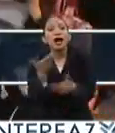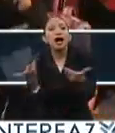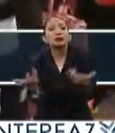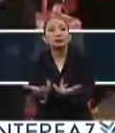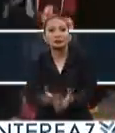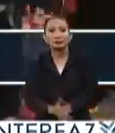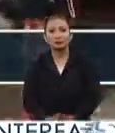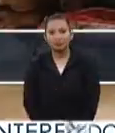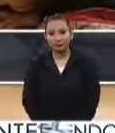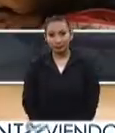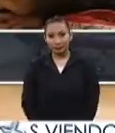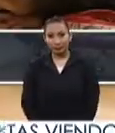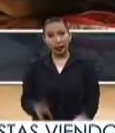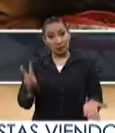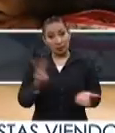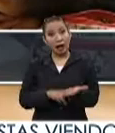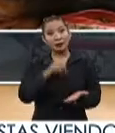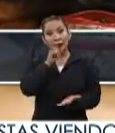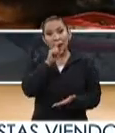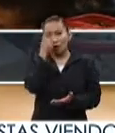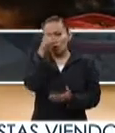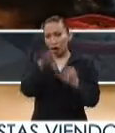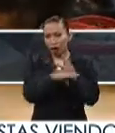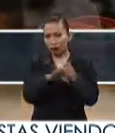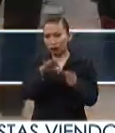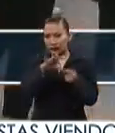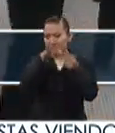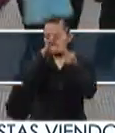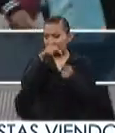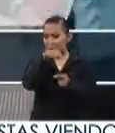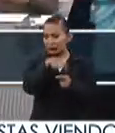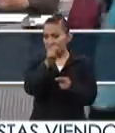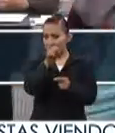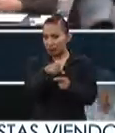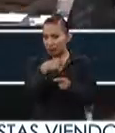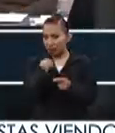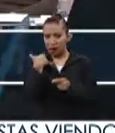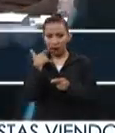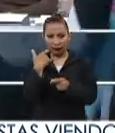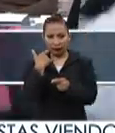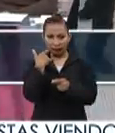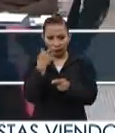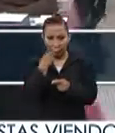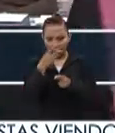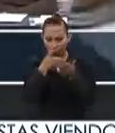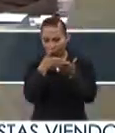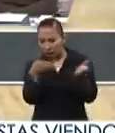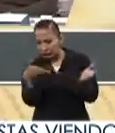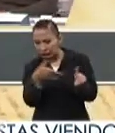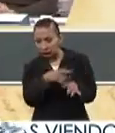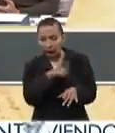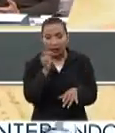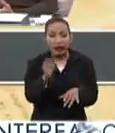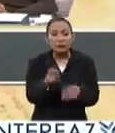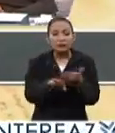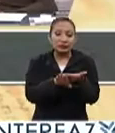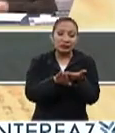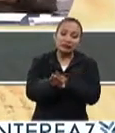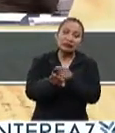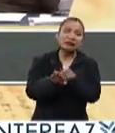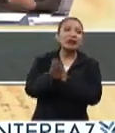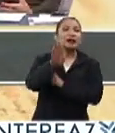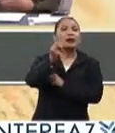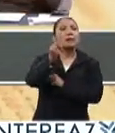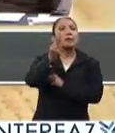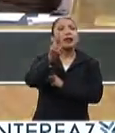exigir. Y vale muchísimo la pena hacer énfasis precisamente en esto que estamos tratando de ampliar, que es la prevención, ¿no?